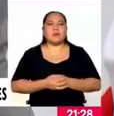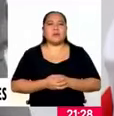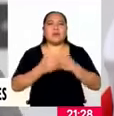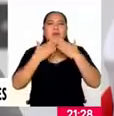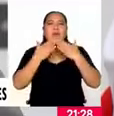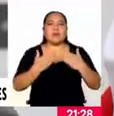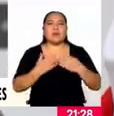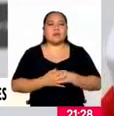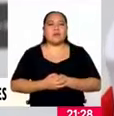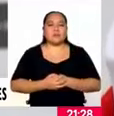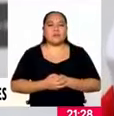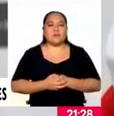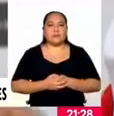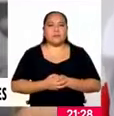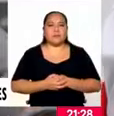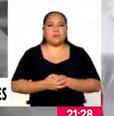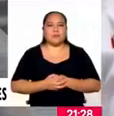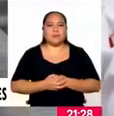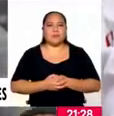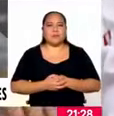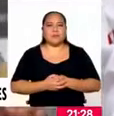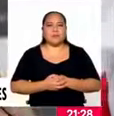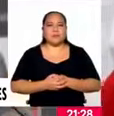Muchas gracias.